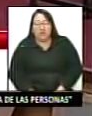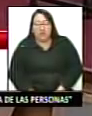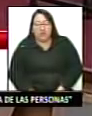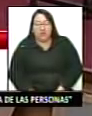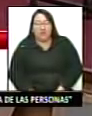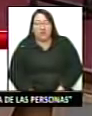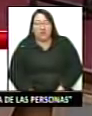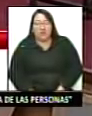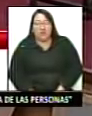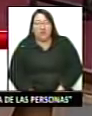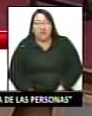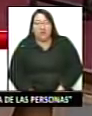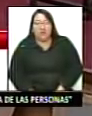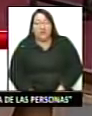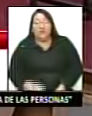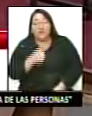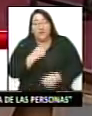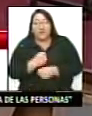que trabajar,